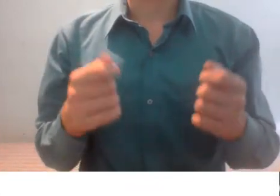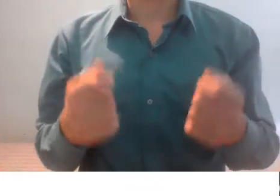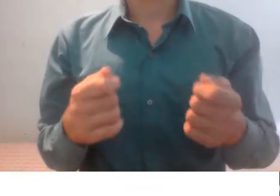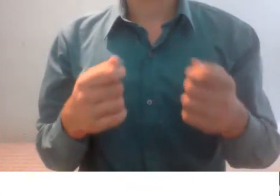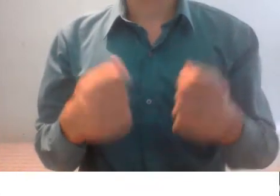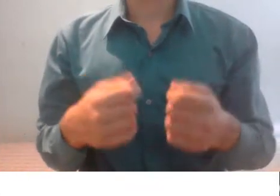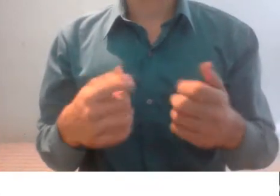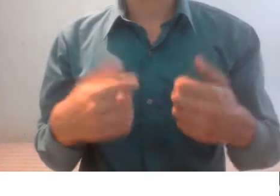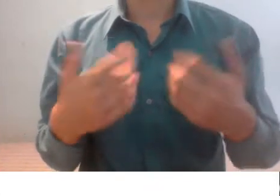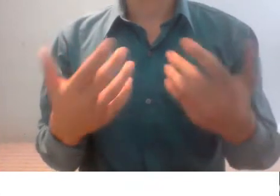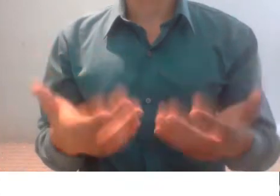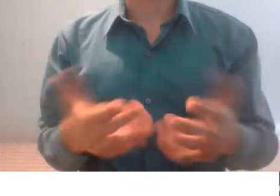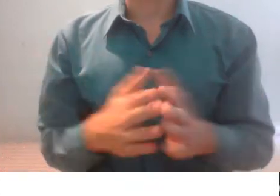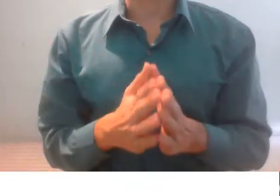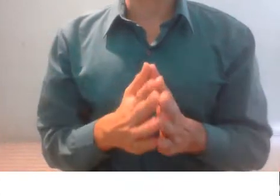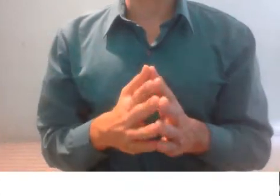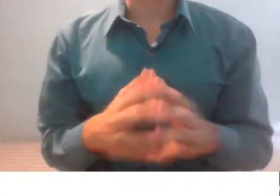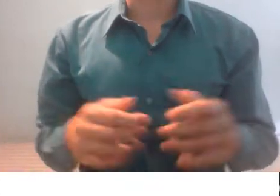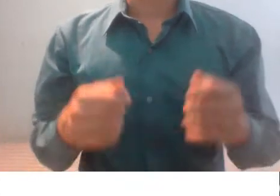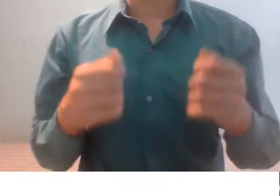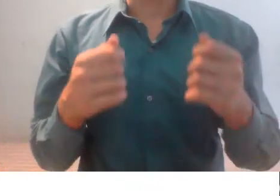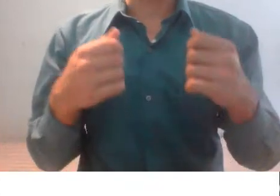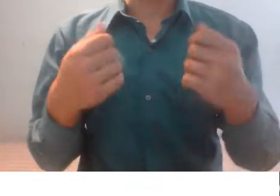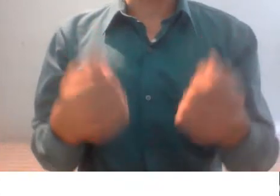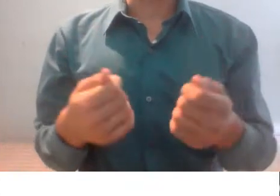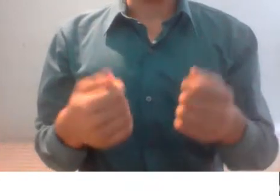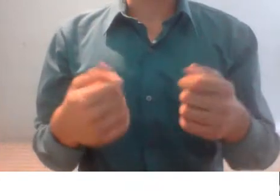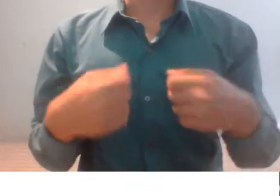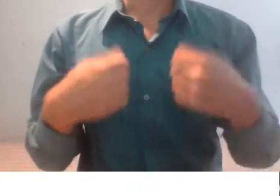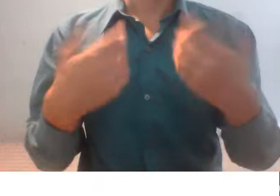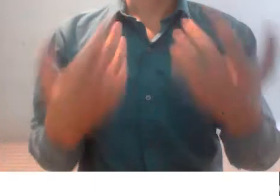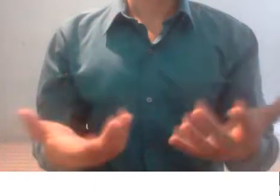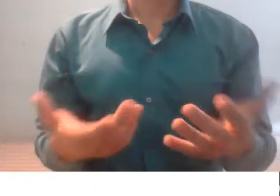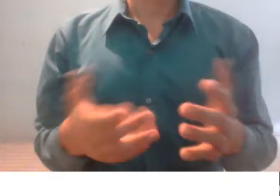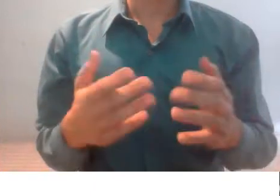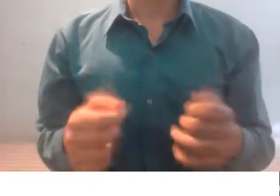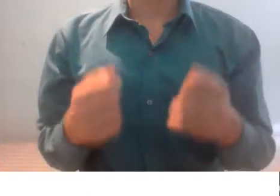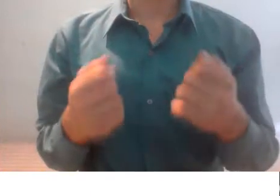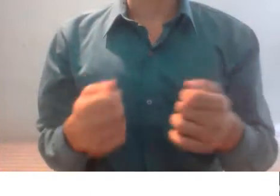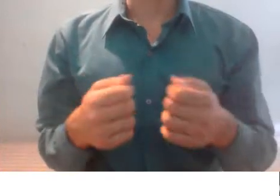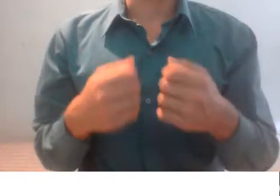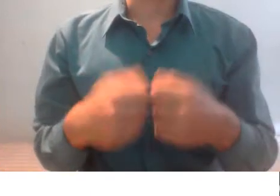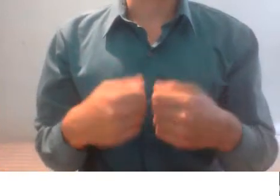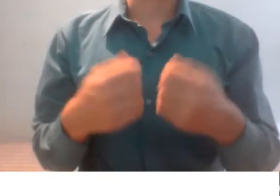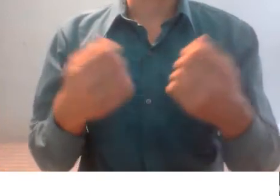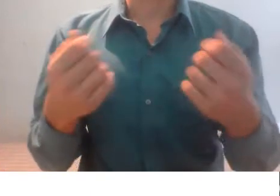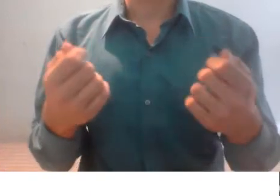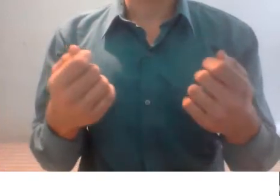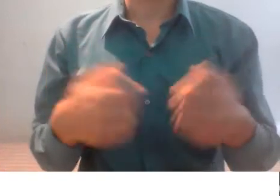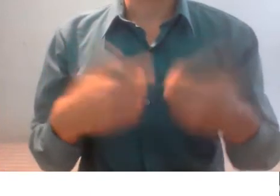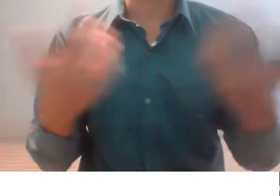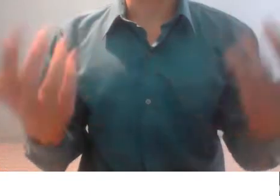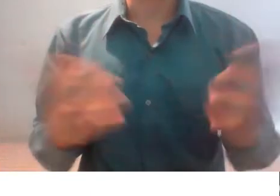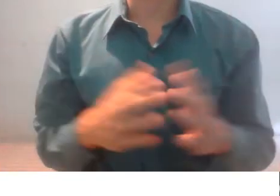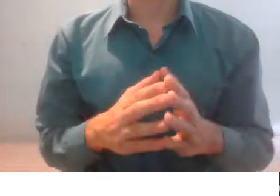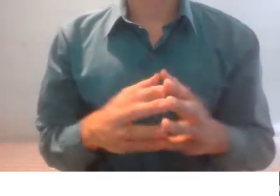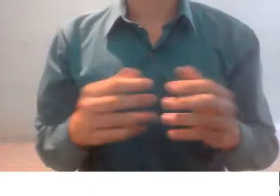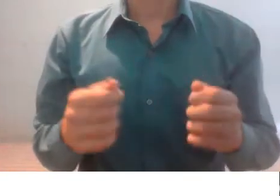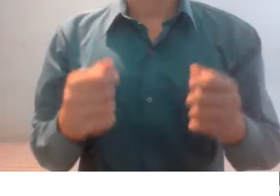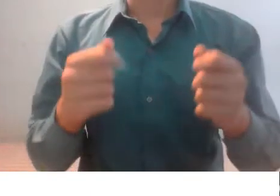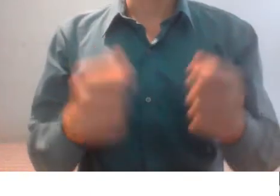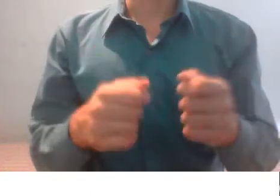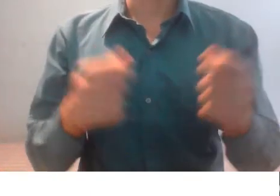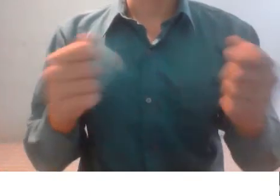este momento se encuentre con la solvencia económica o con la capacidad de poder competir a lo mejor con otras líneas